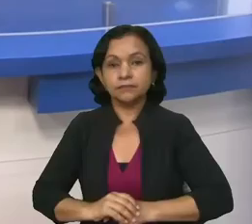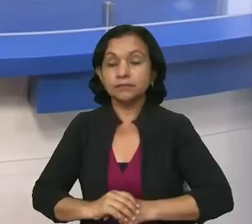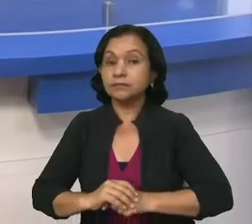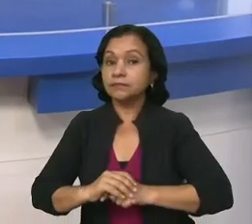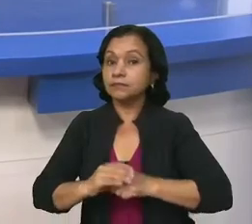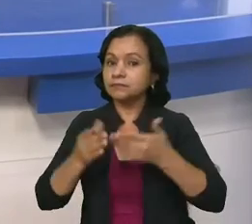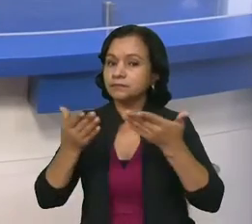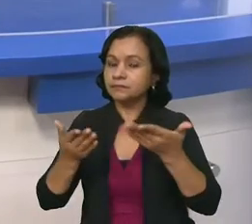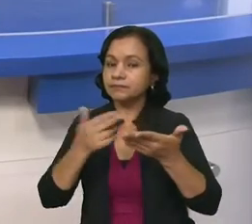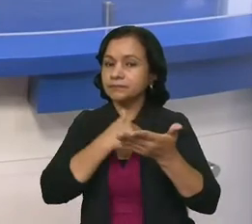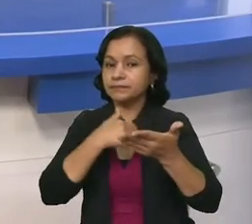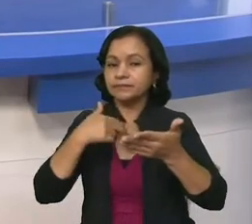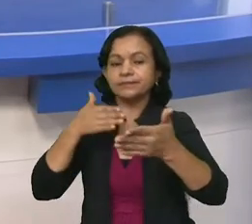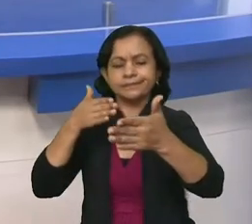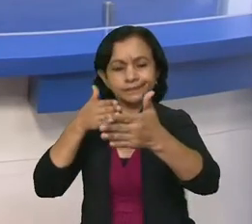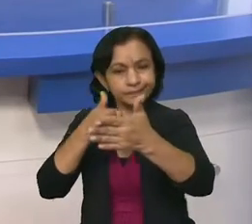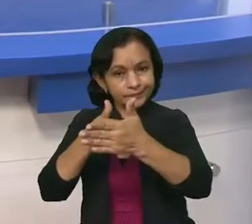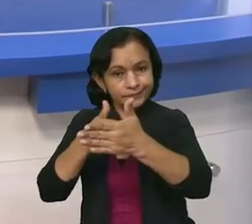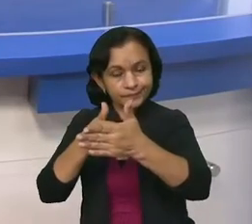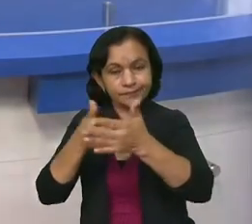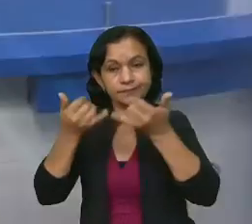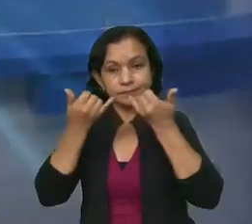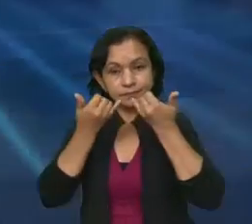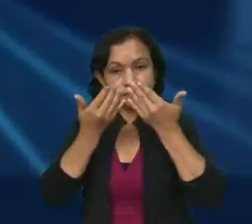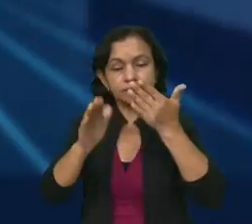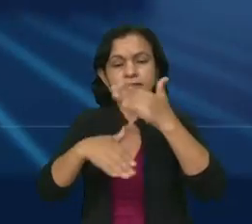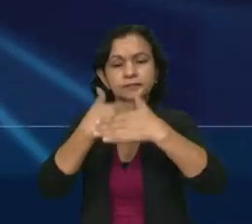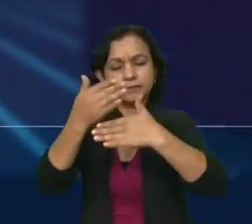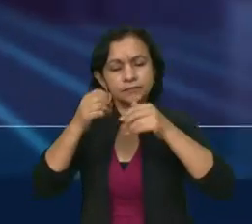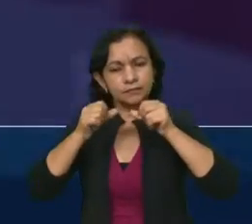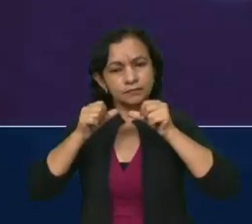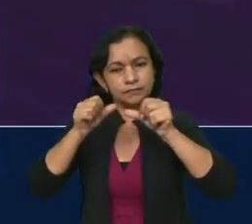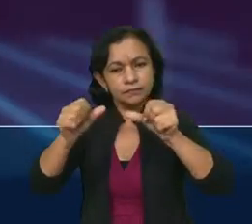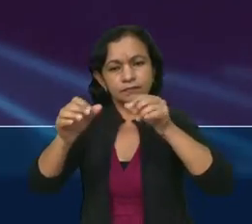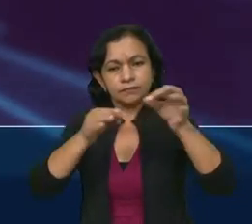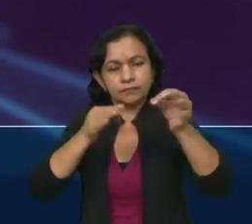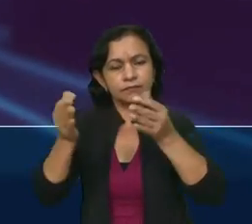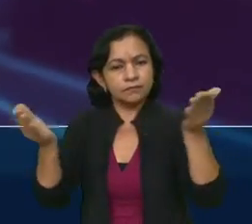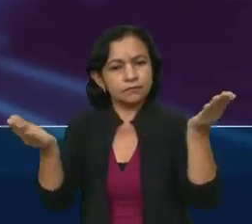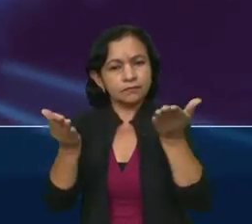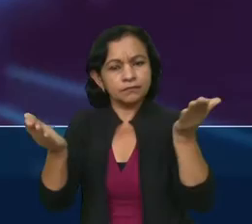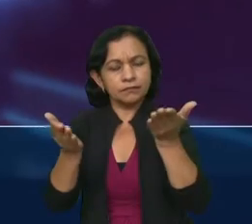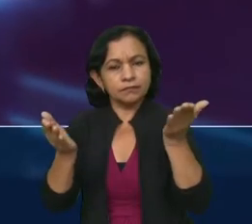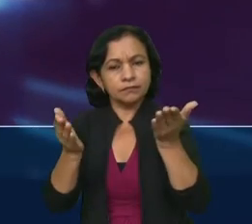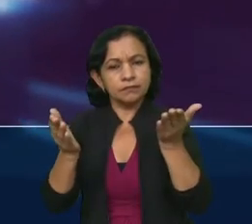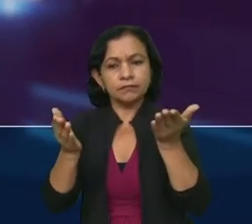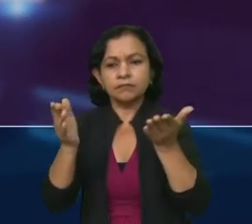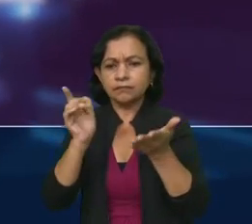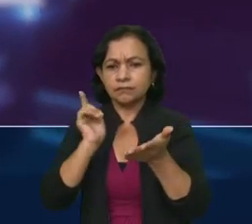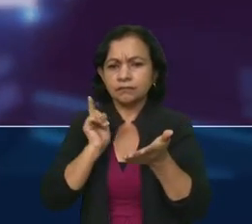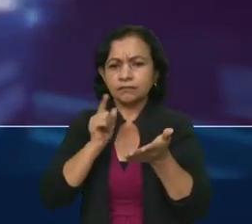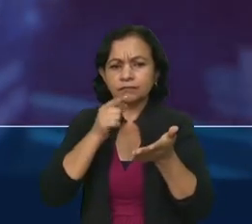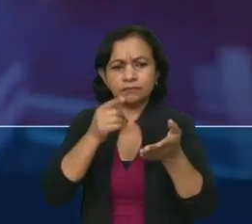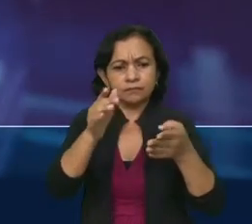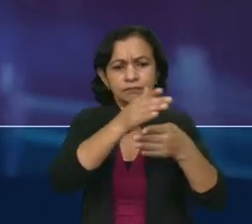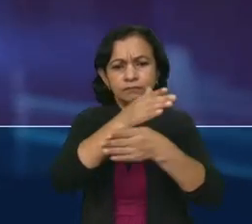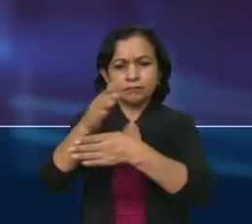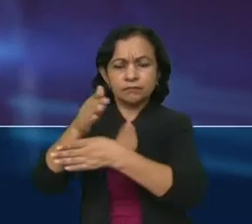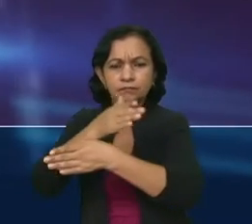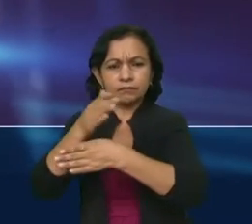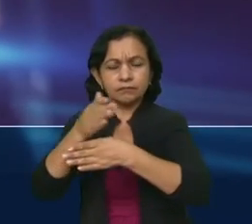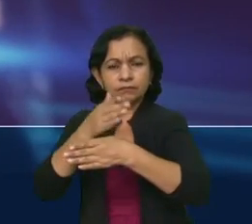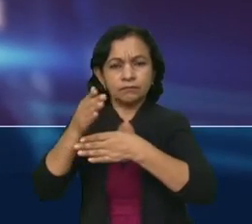Es momento de realizar nuestro primer corte informativo. Al regresar les presentaremos cómo se encuentran de abastecidos de productos alusivos